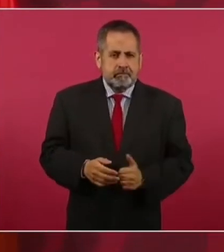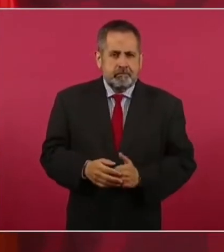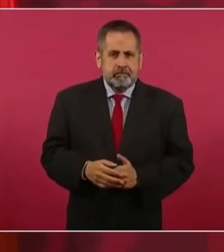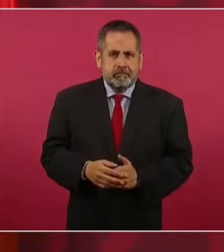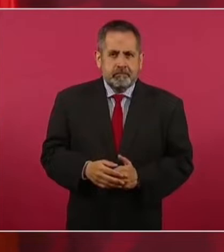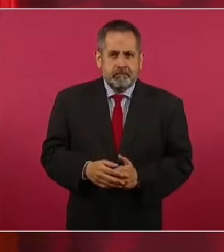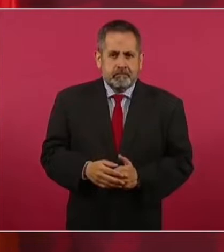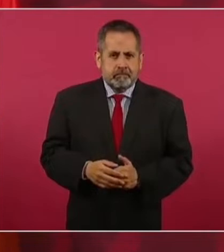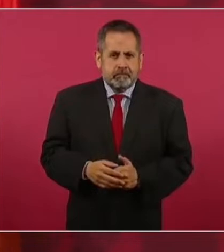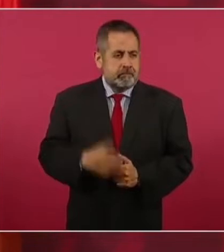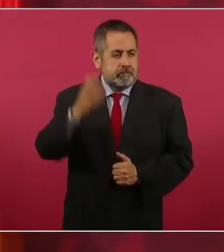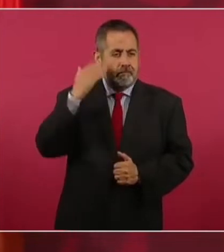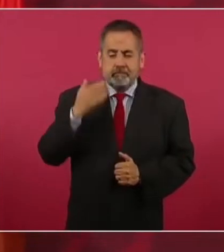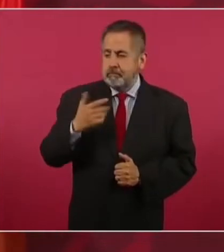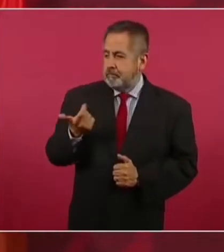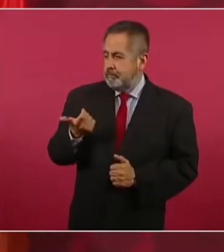sacaban del gobierno